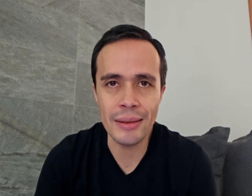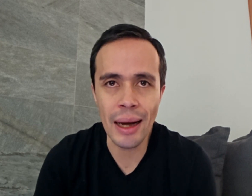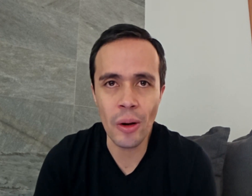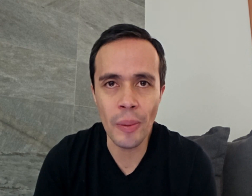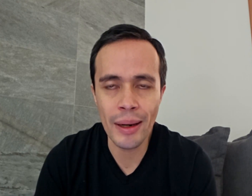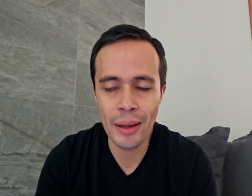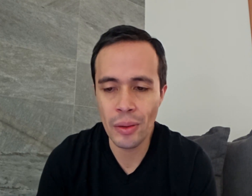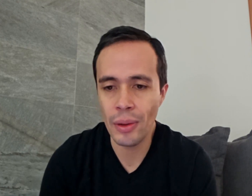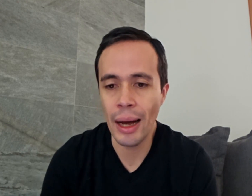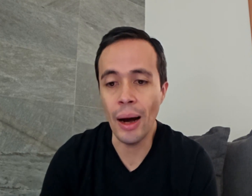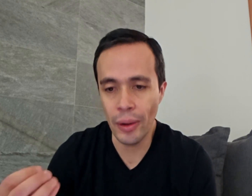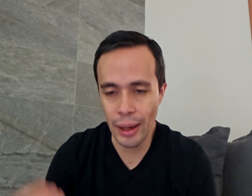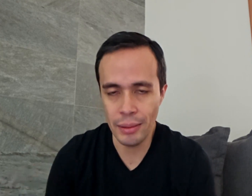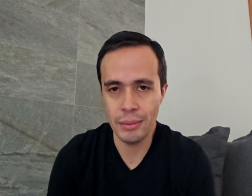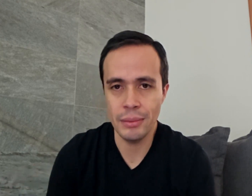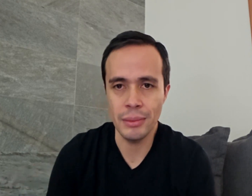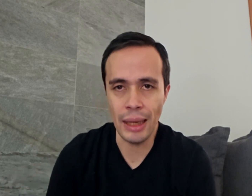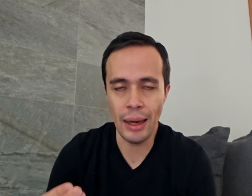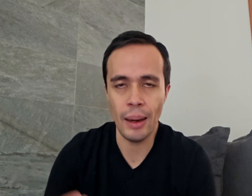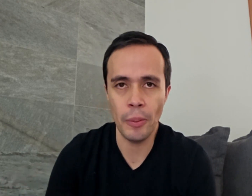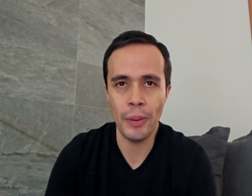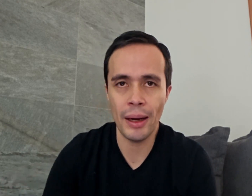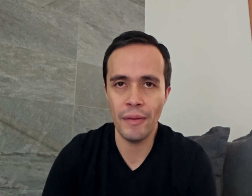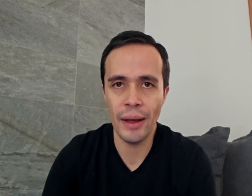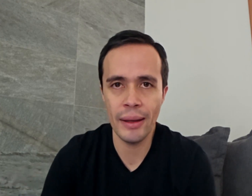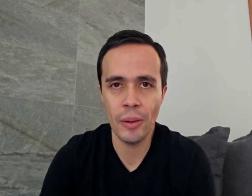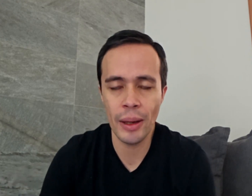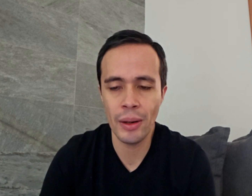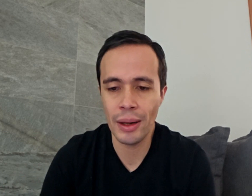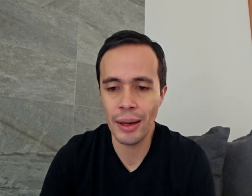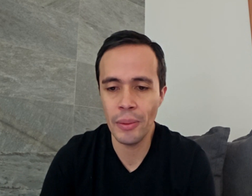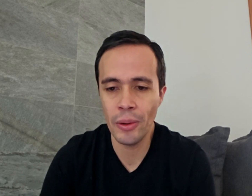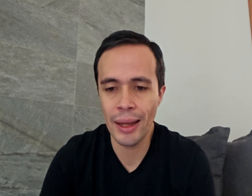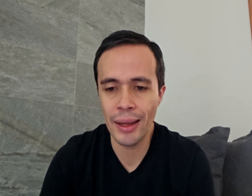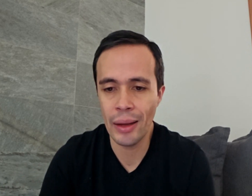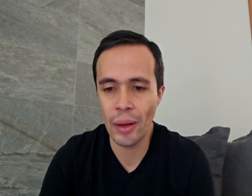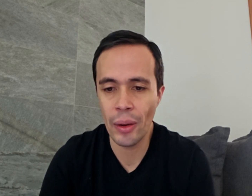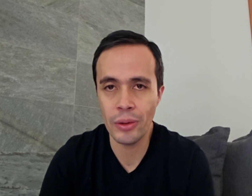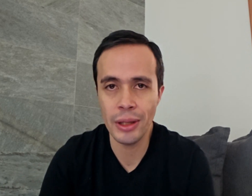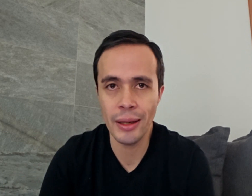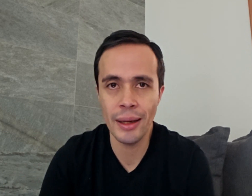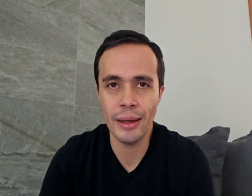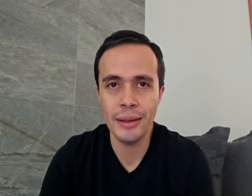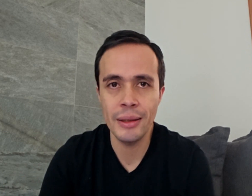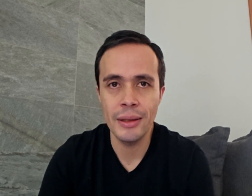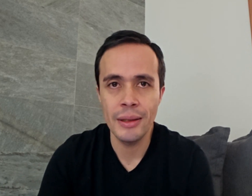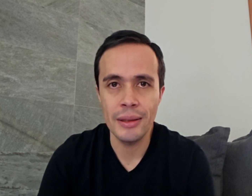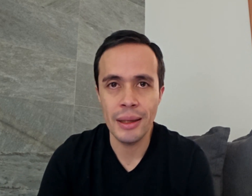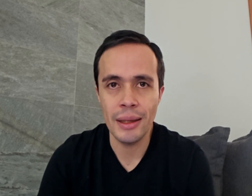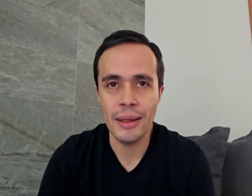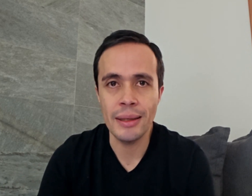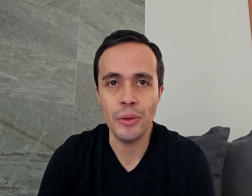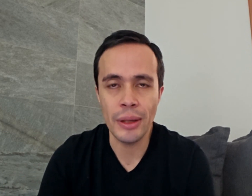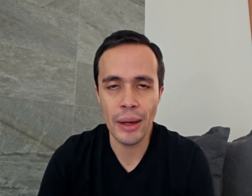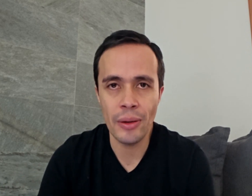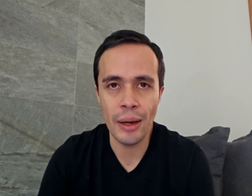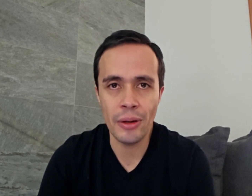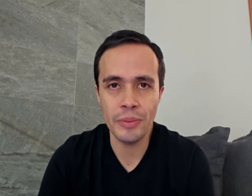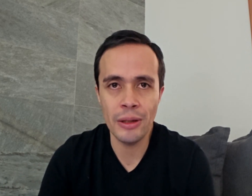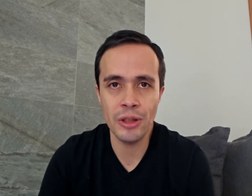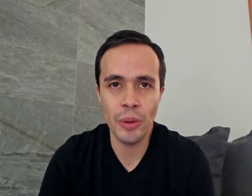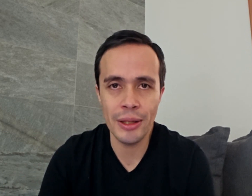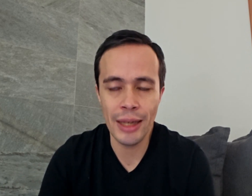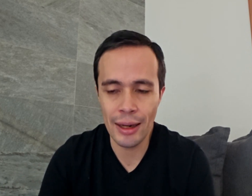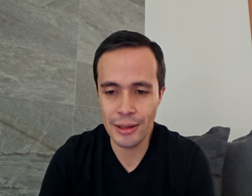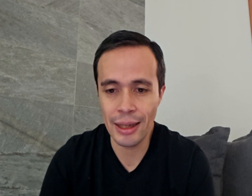progresista que está gobernando. Ahora, ya la propia jefa de gobierno, Clara Brugada, ha dado a conocer que se destituyeron a